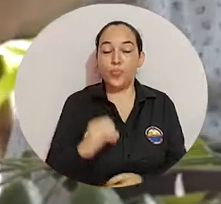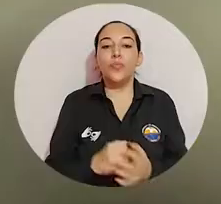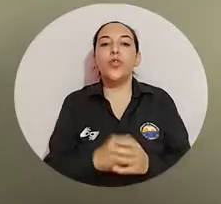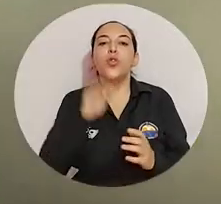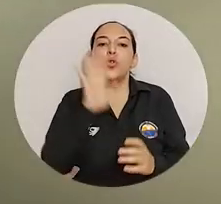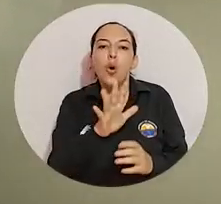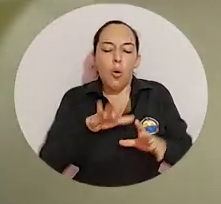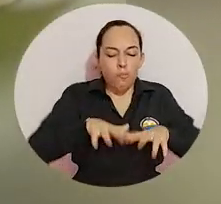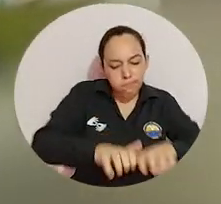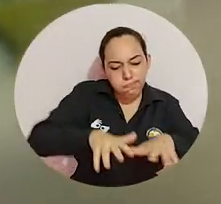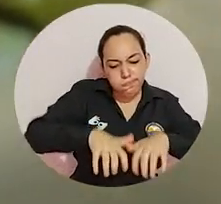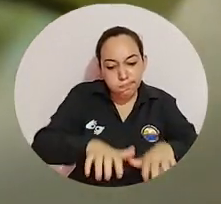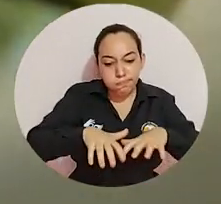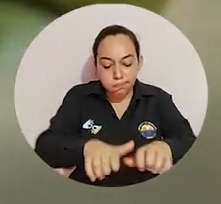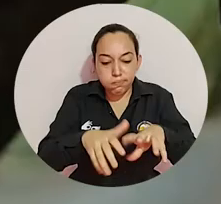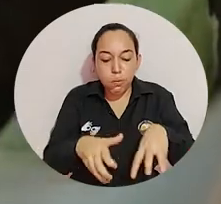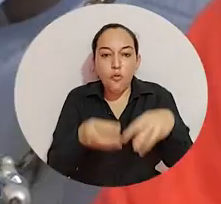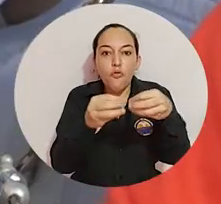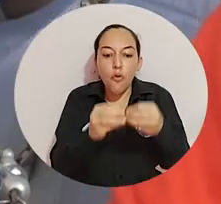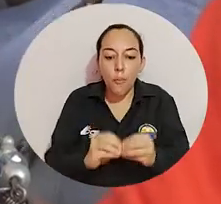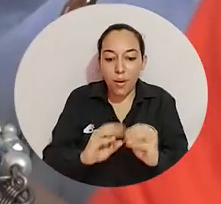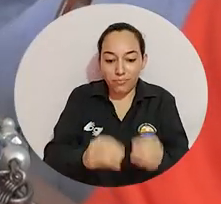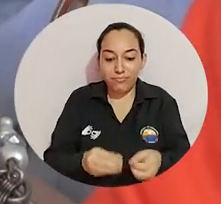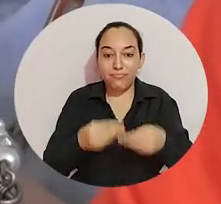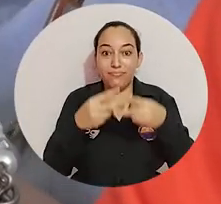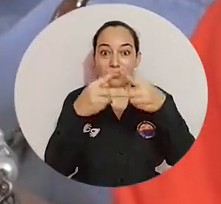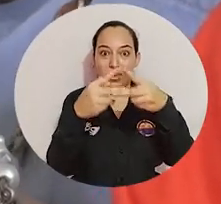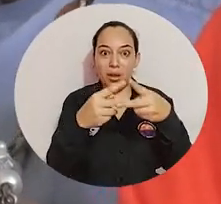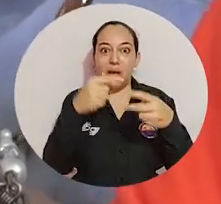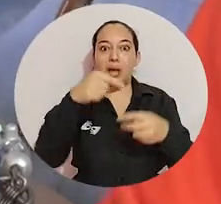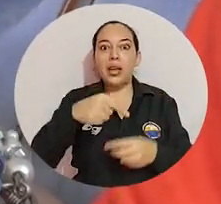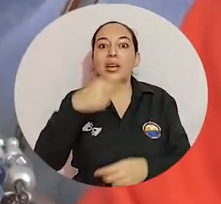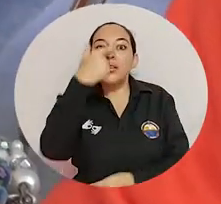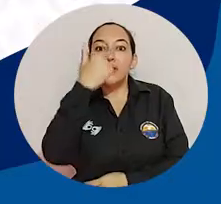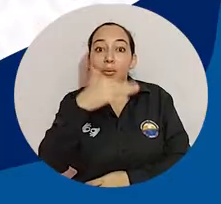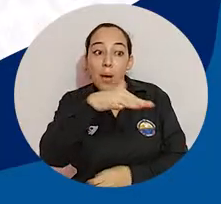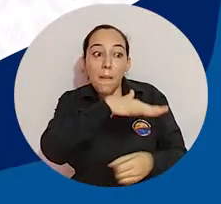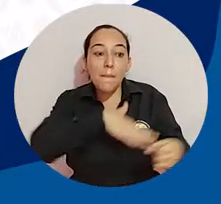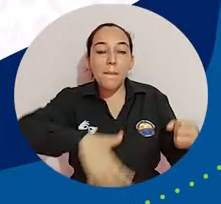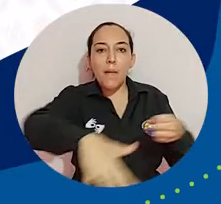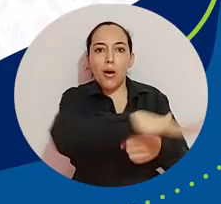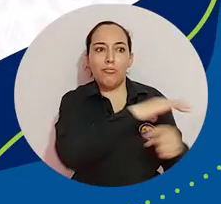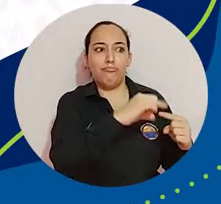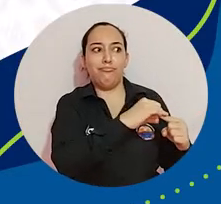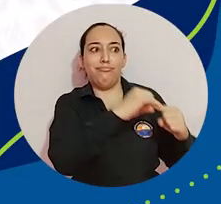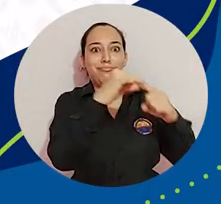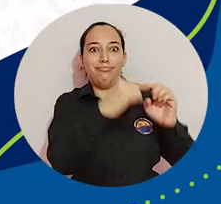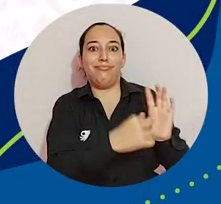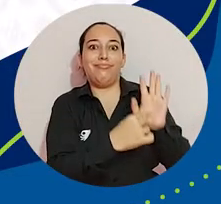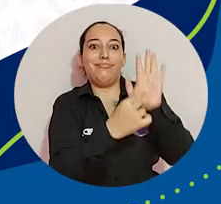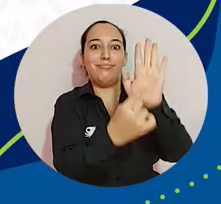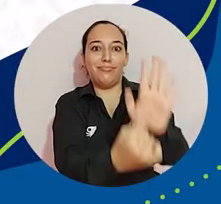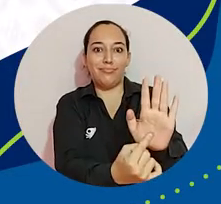de triángulo y que es considerado una insignia de este barrio de Santa Marta.